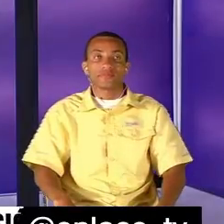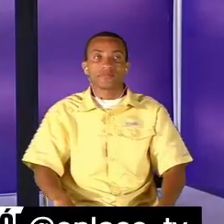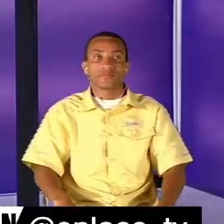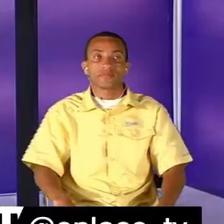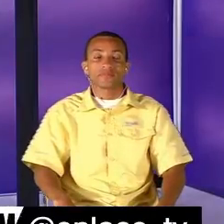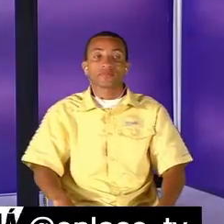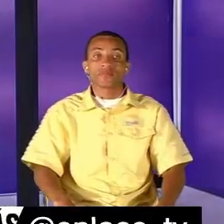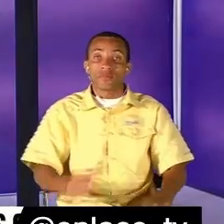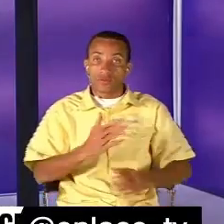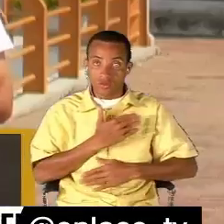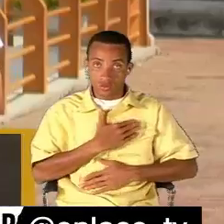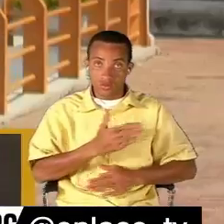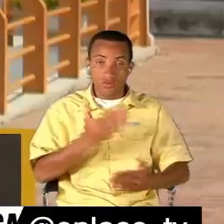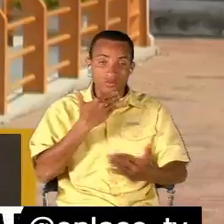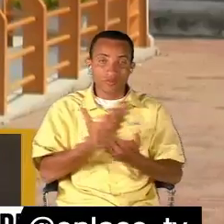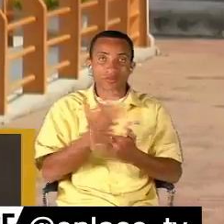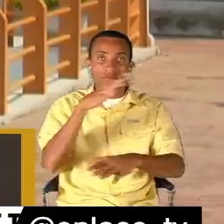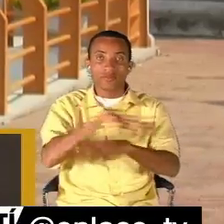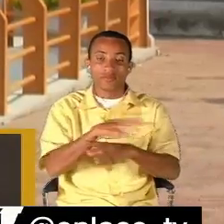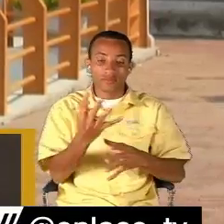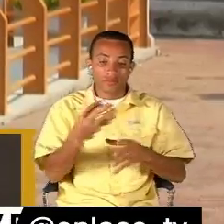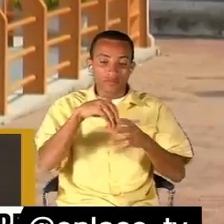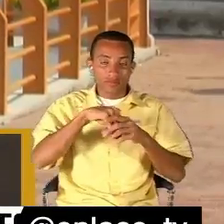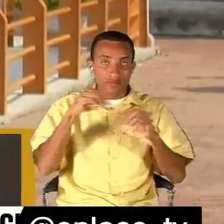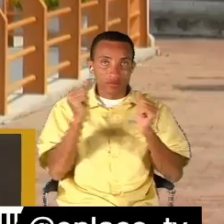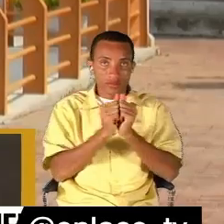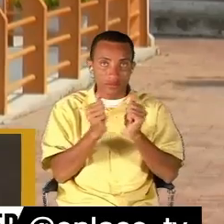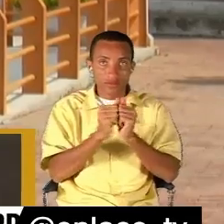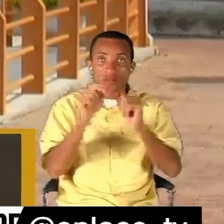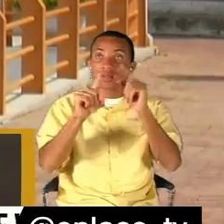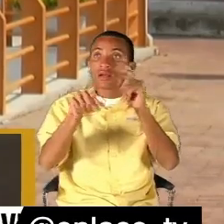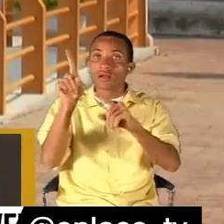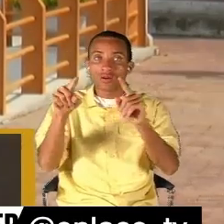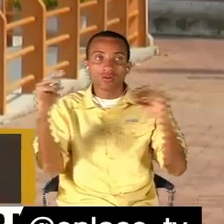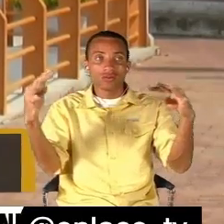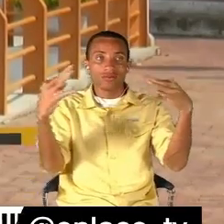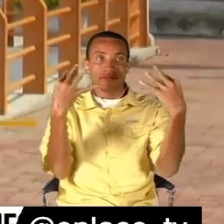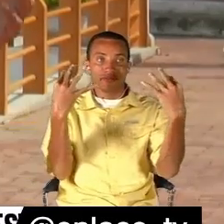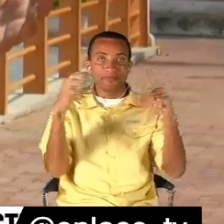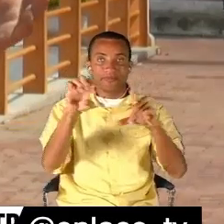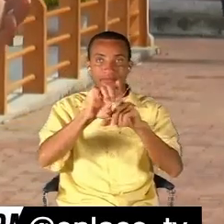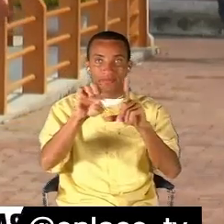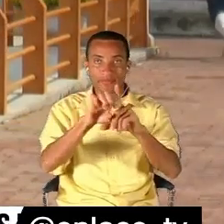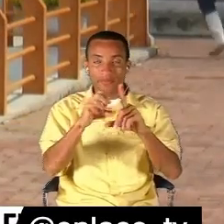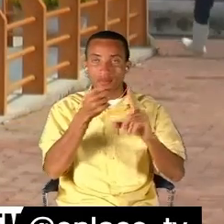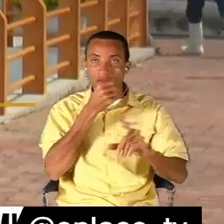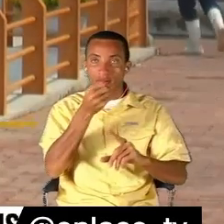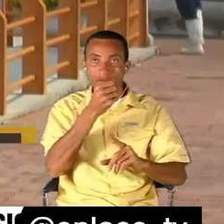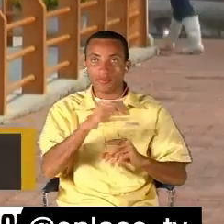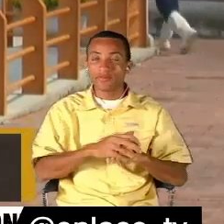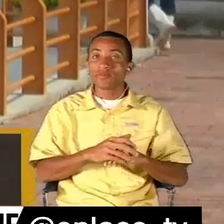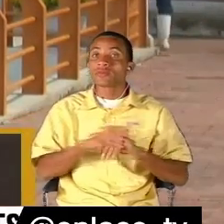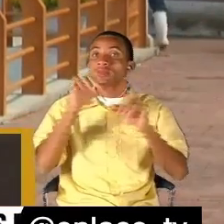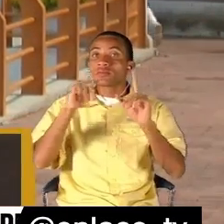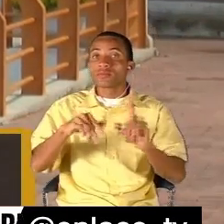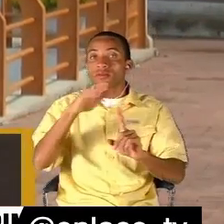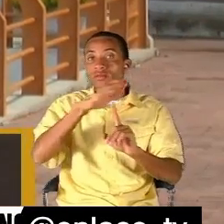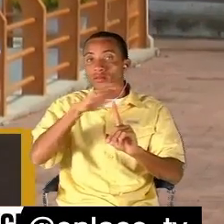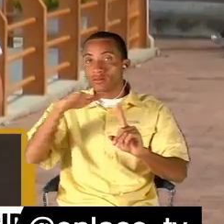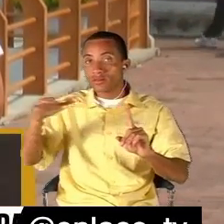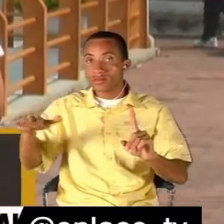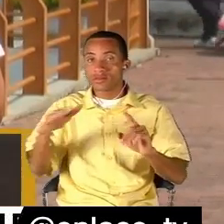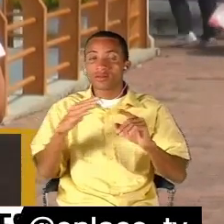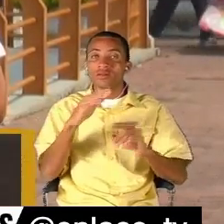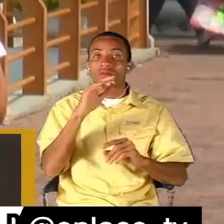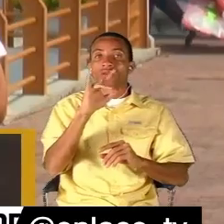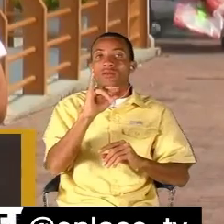Un saludo de muy buenas tardes a mis compañeros en estudios, amables de la audiencia de Enlace Noticias. Se cumple aquí en la terminal Yuma la presentación de la